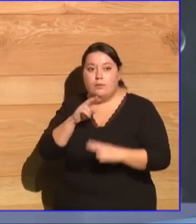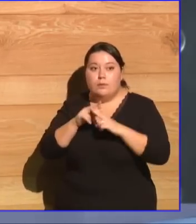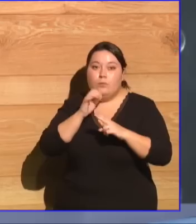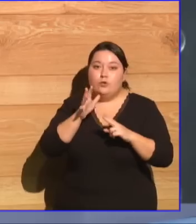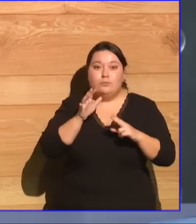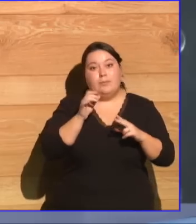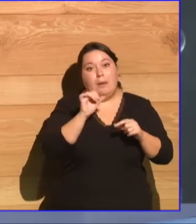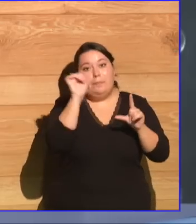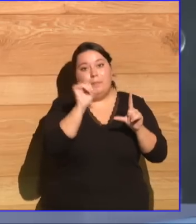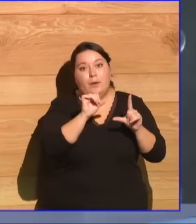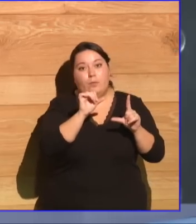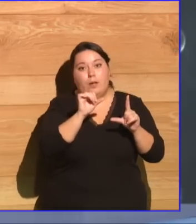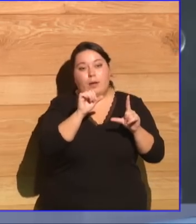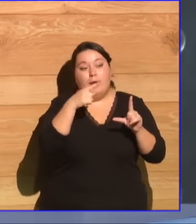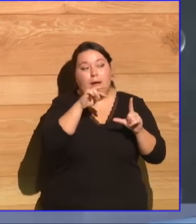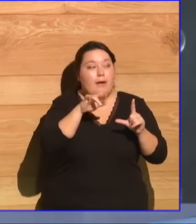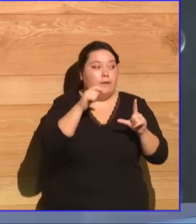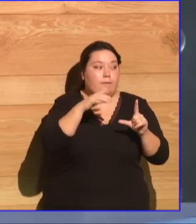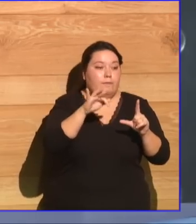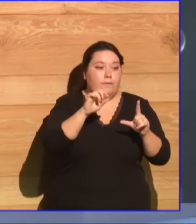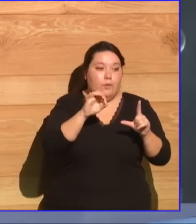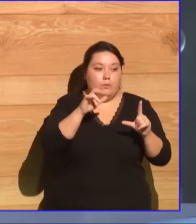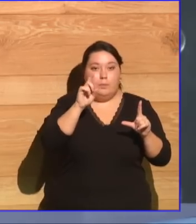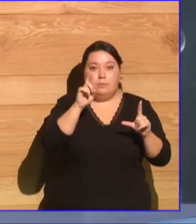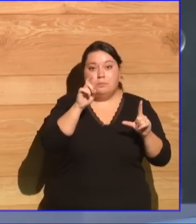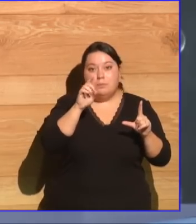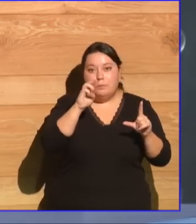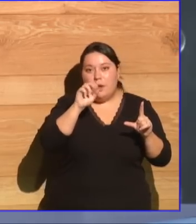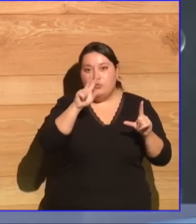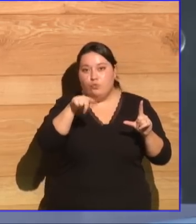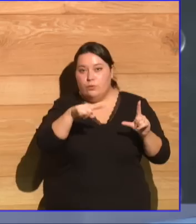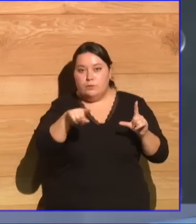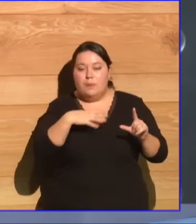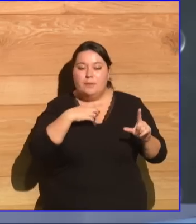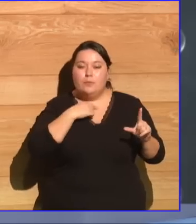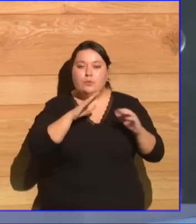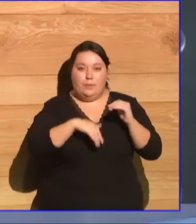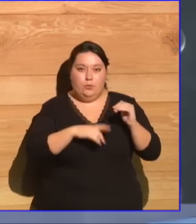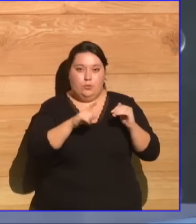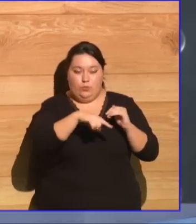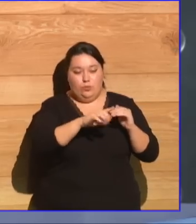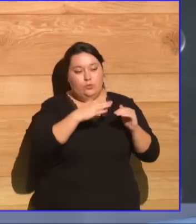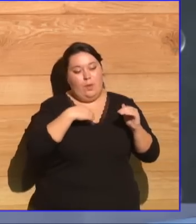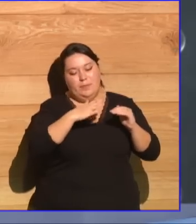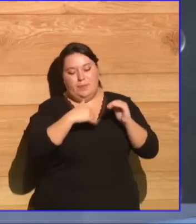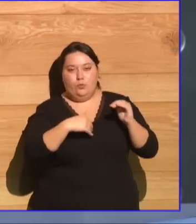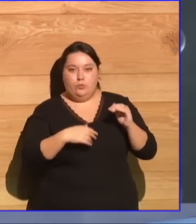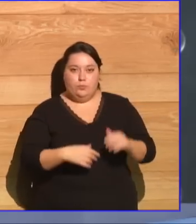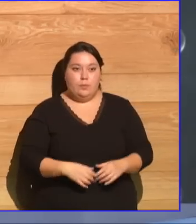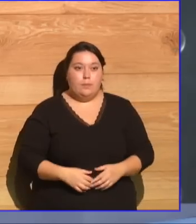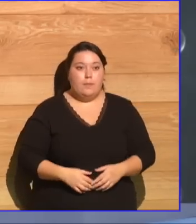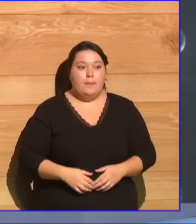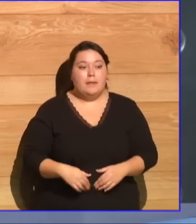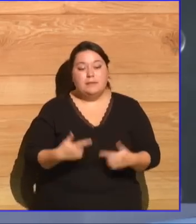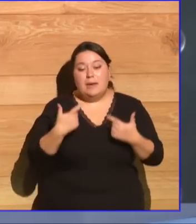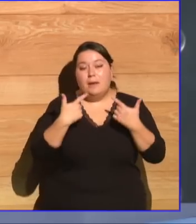Claro. No se llama Pan, el personaje es Garfio. A mí me gusta menos que a vosotros. Es decir, toda esa parte